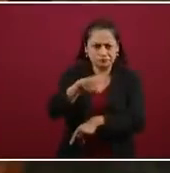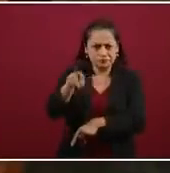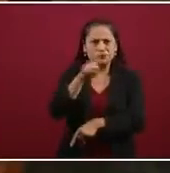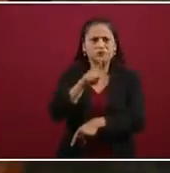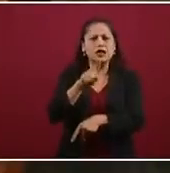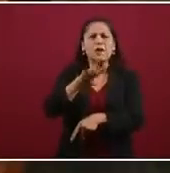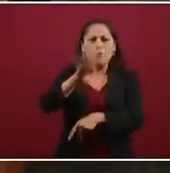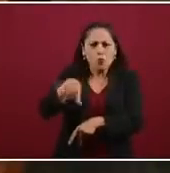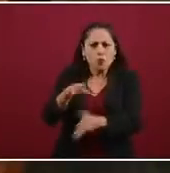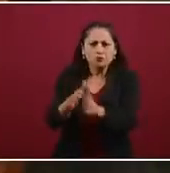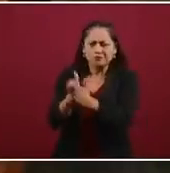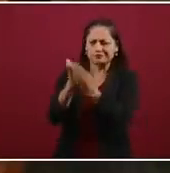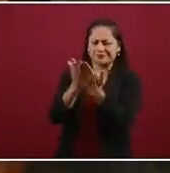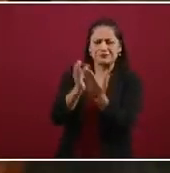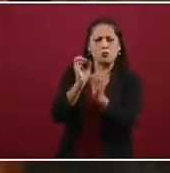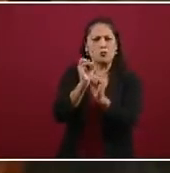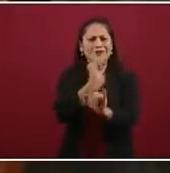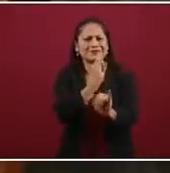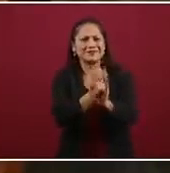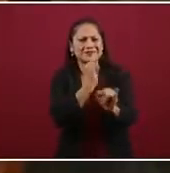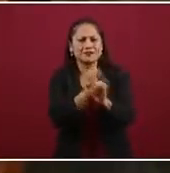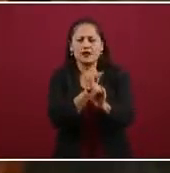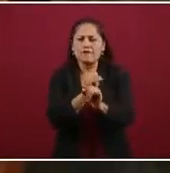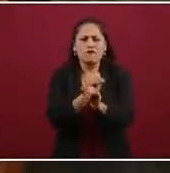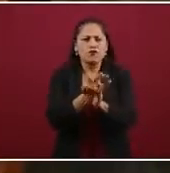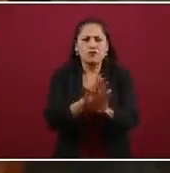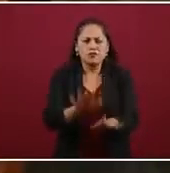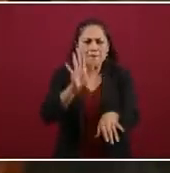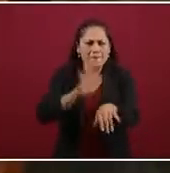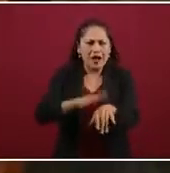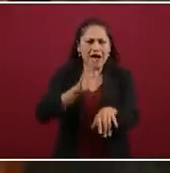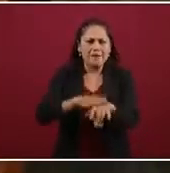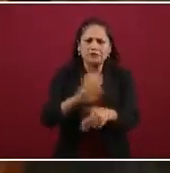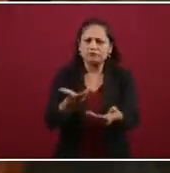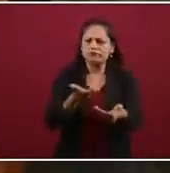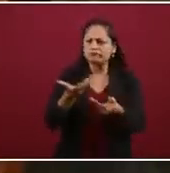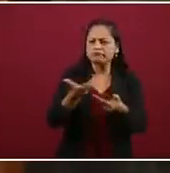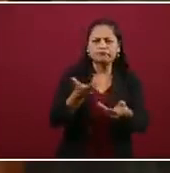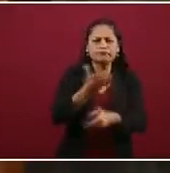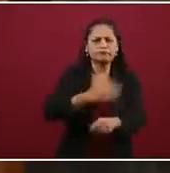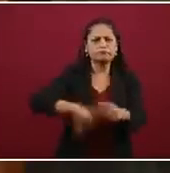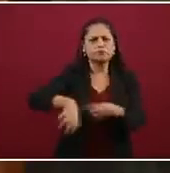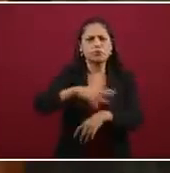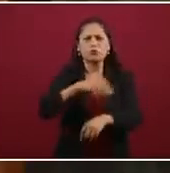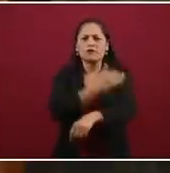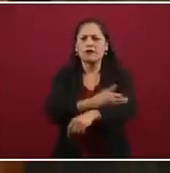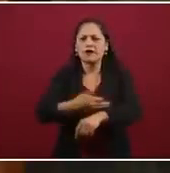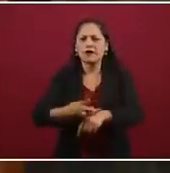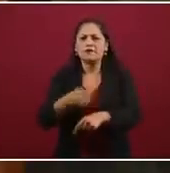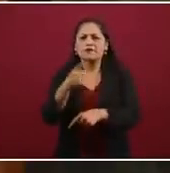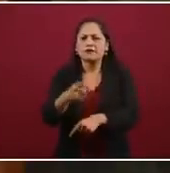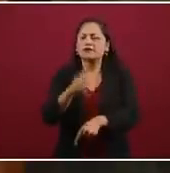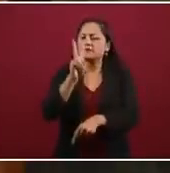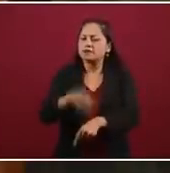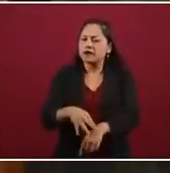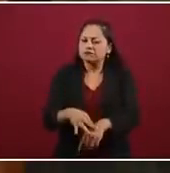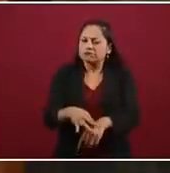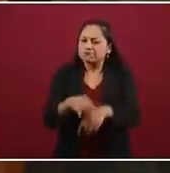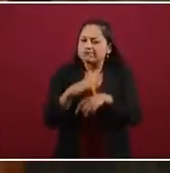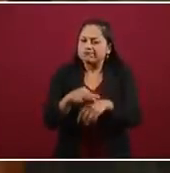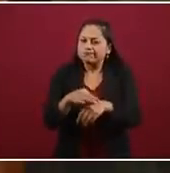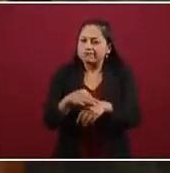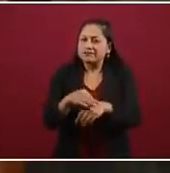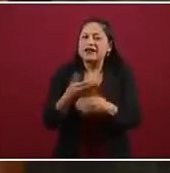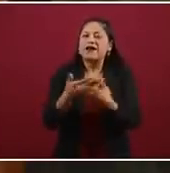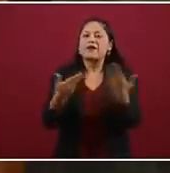los libros, en buscar en internet esta información para platicarla en familia y vivir realmente esta